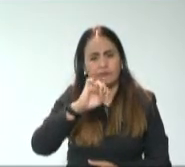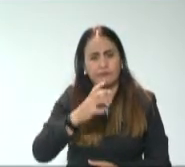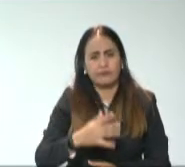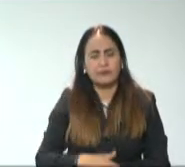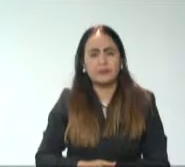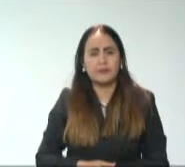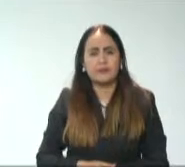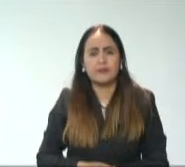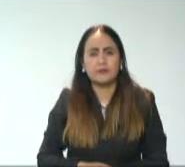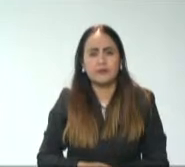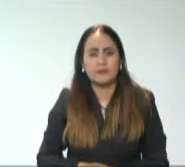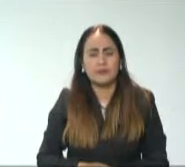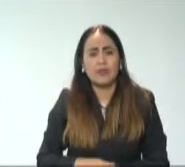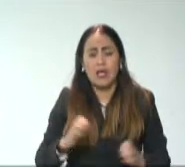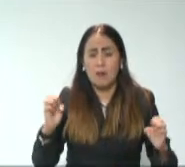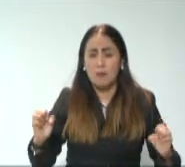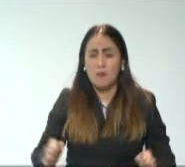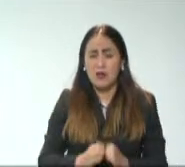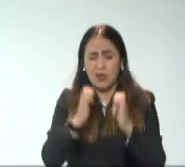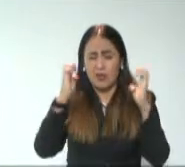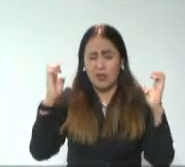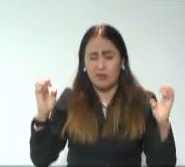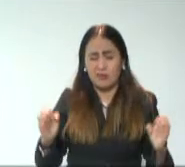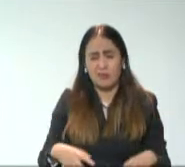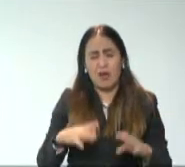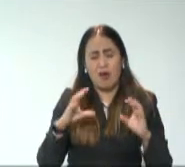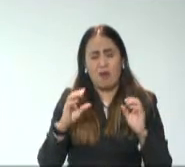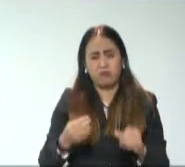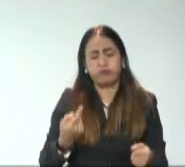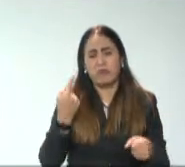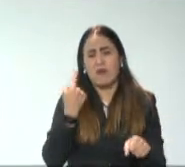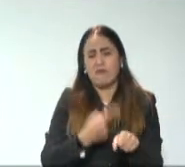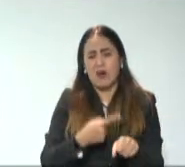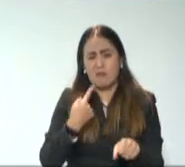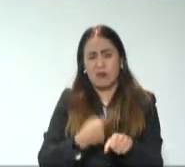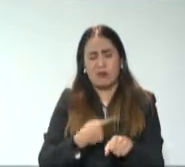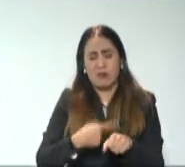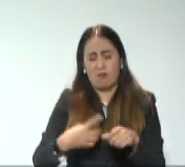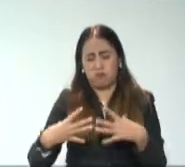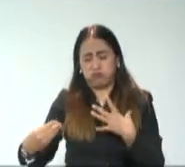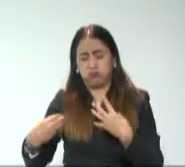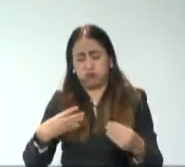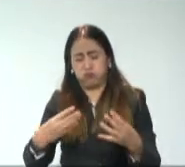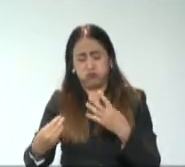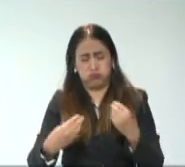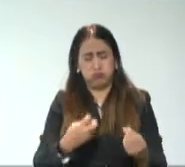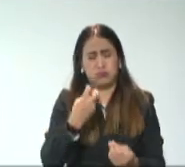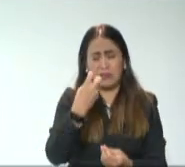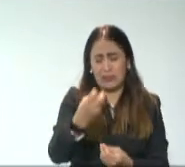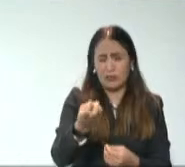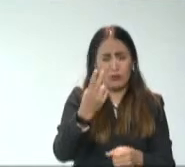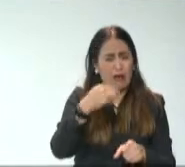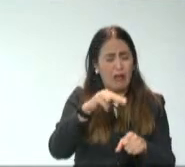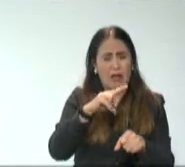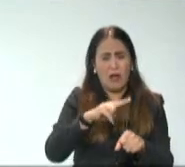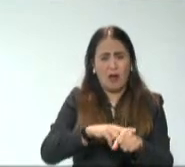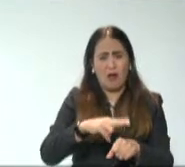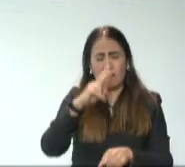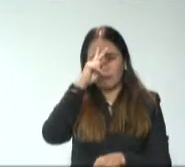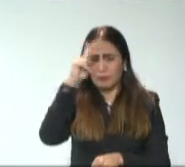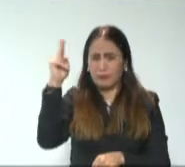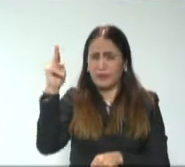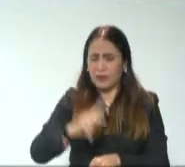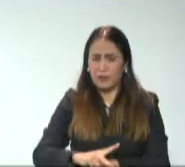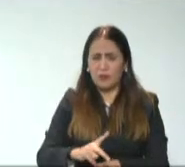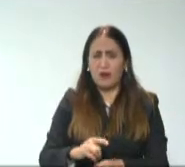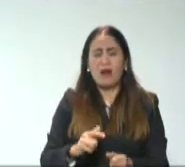de de emergencias este tipo de desastres que yo creo que esta pandemia ha sido un desastre natural tal cual afecta